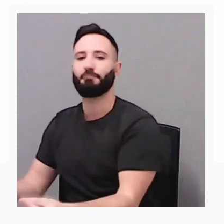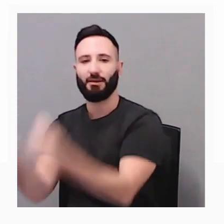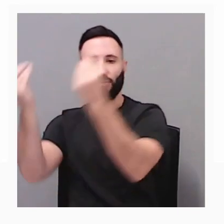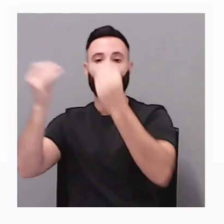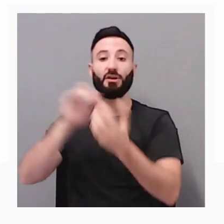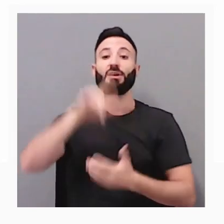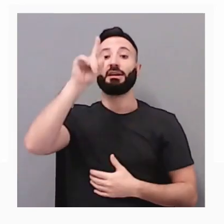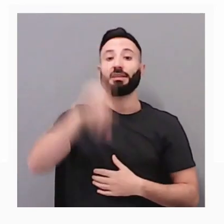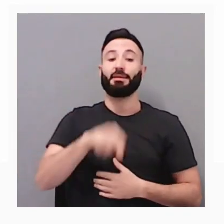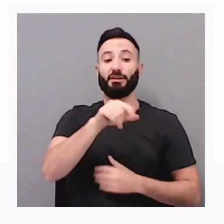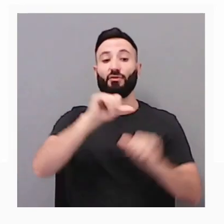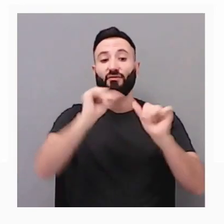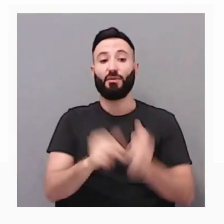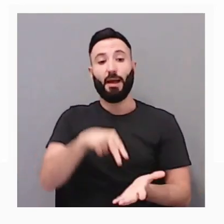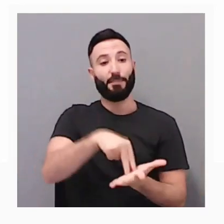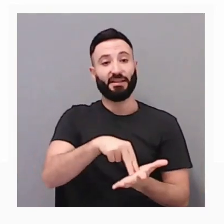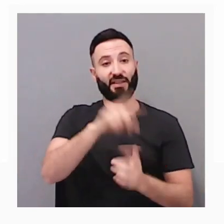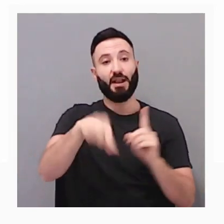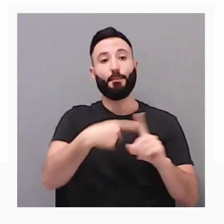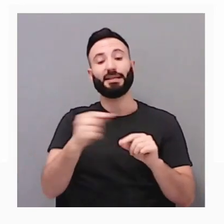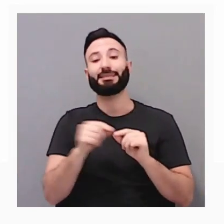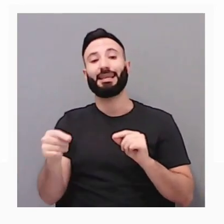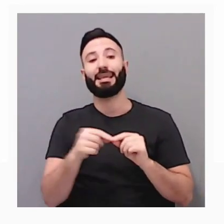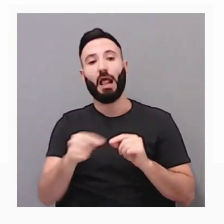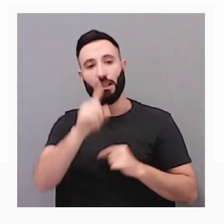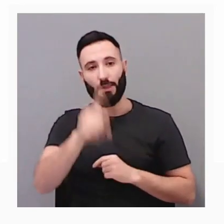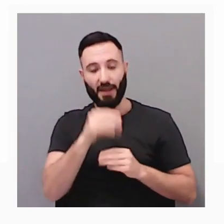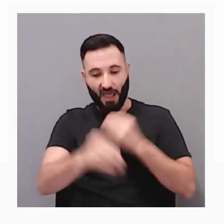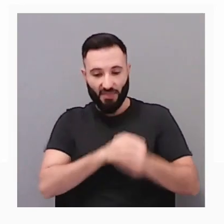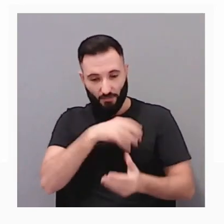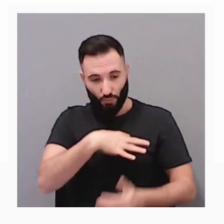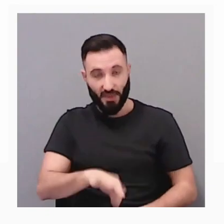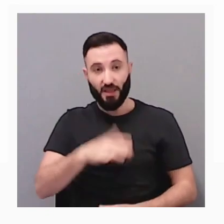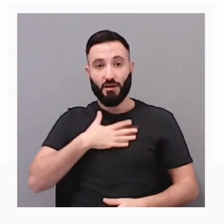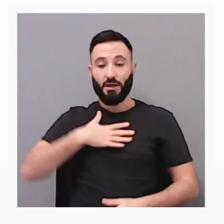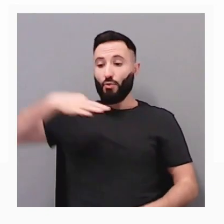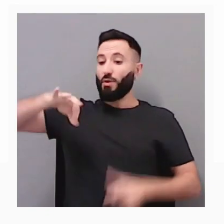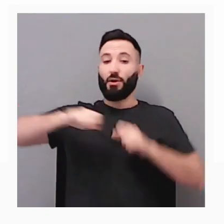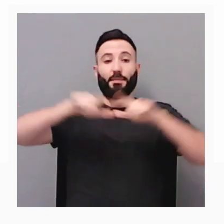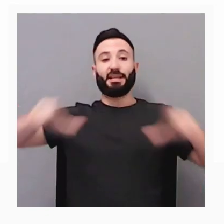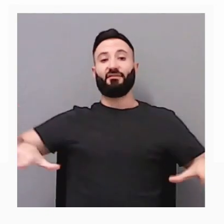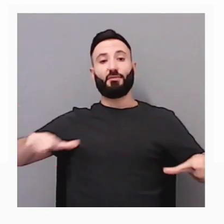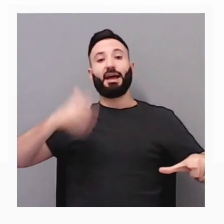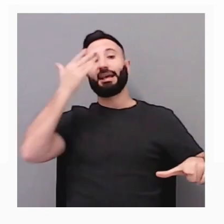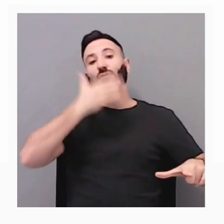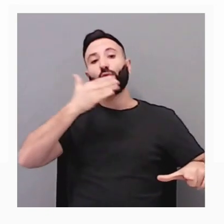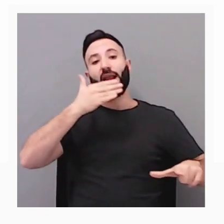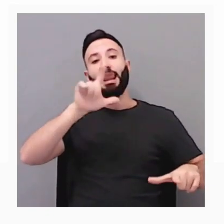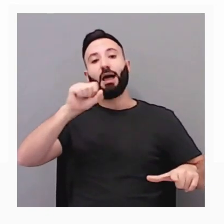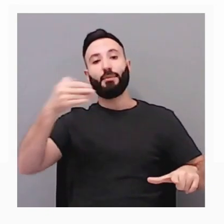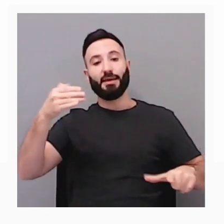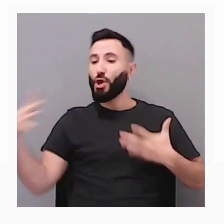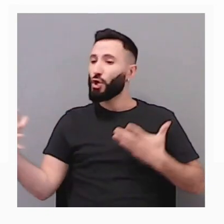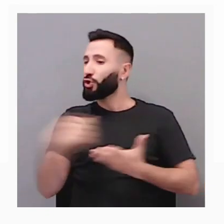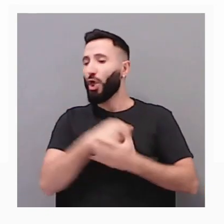esto se puede hacer de manera presencial, pero también se puede hacer de manera digital, lo que es único de nuestra plataforma, de la plataforma Escuelab, es que lo tienen todo junto en